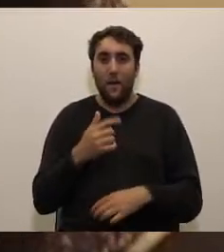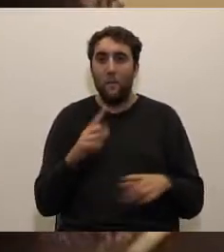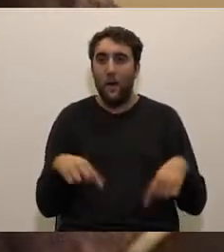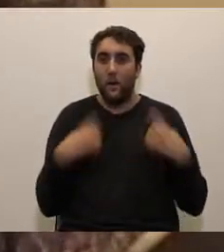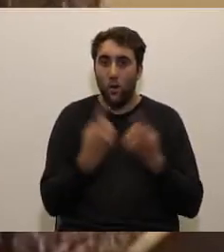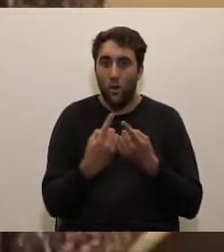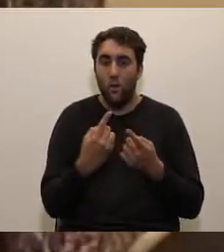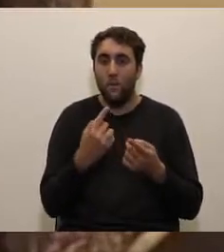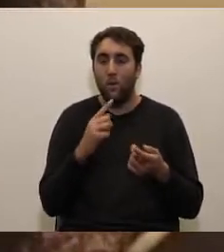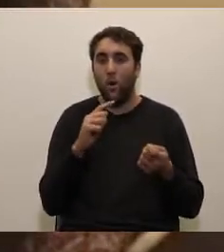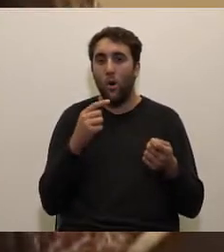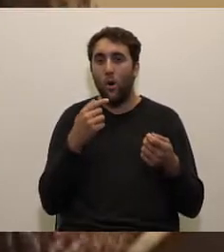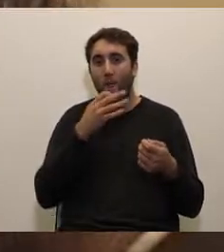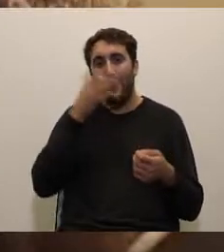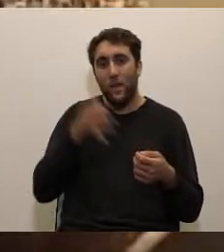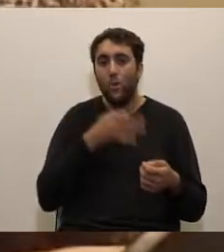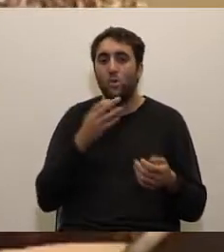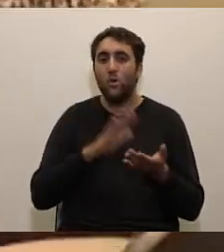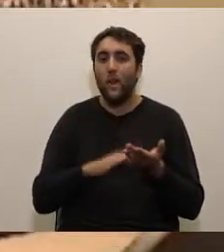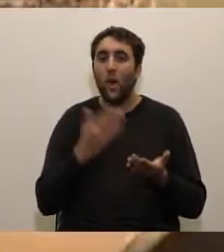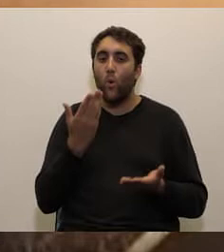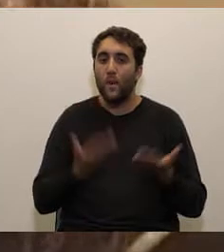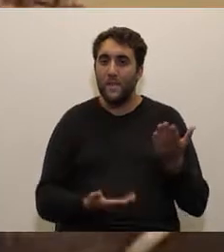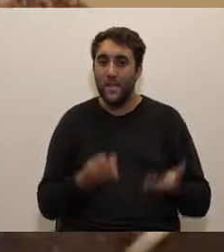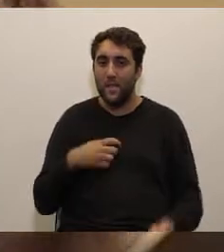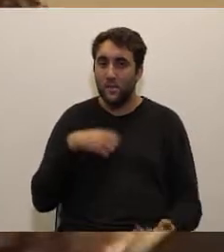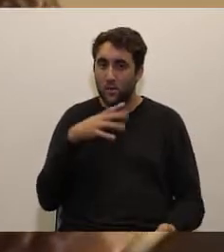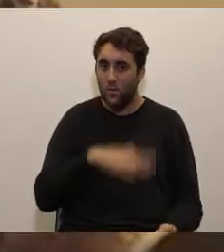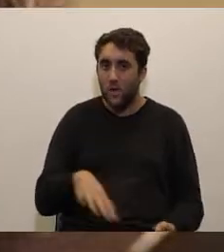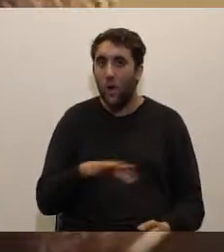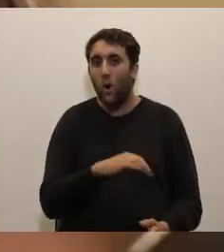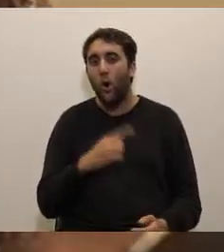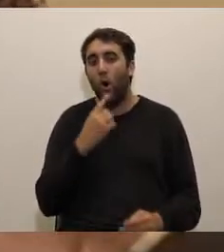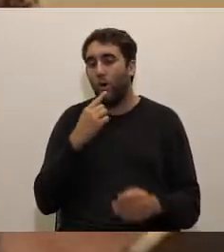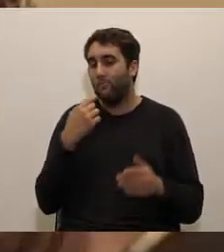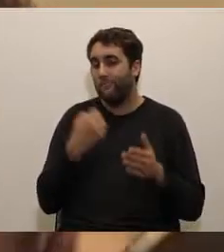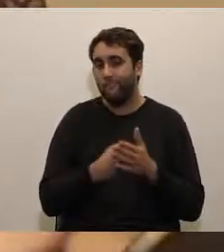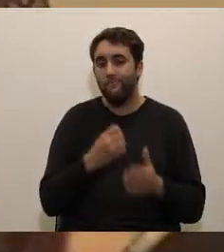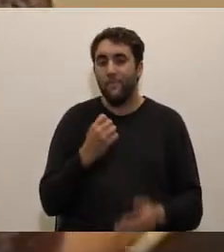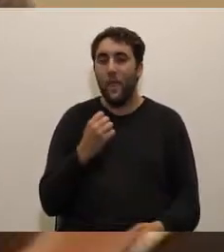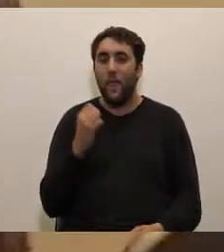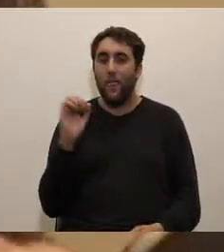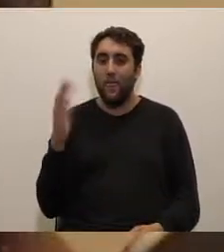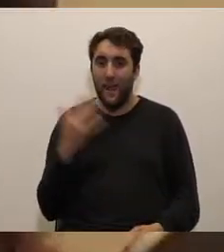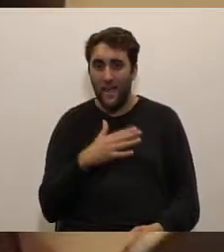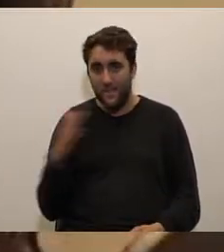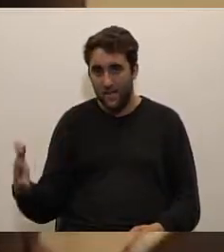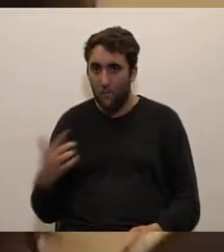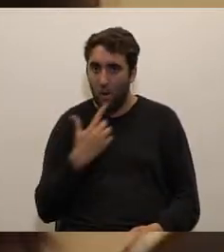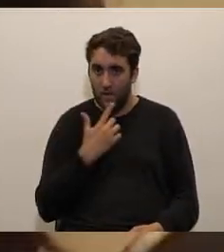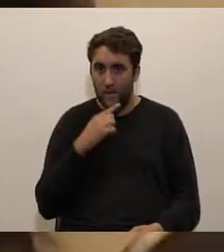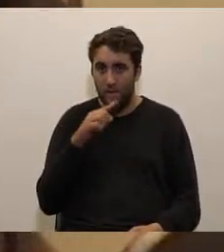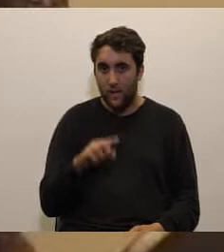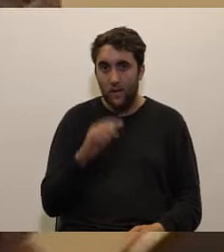un discurso de justicia social como la extrema derecha. O sea, y lo segundo a veces